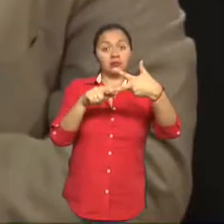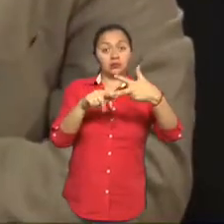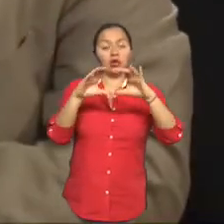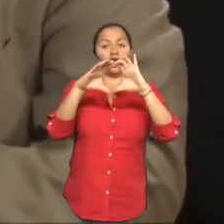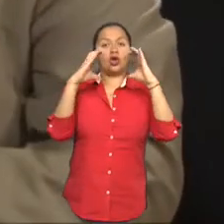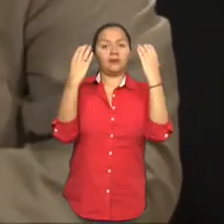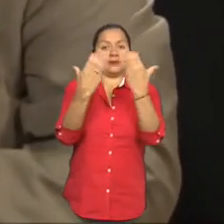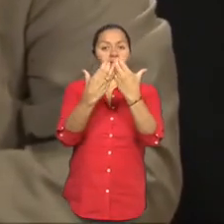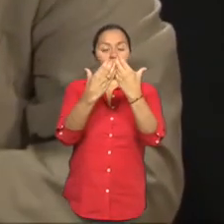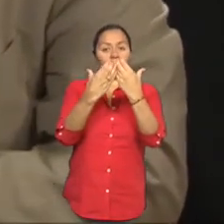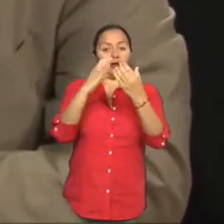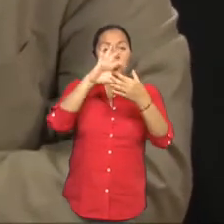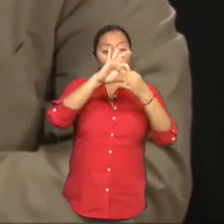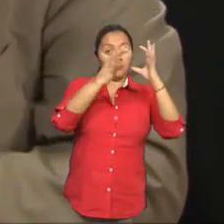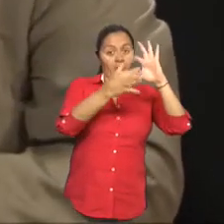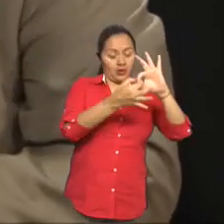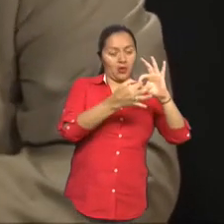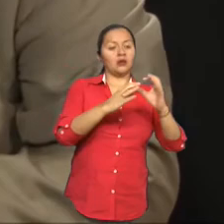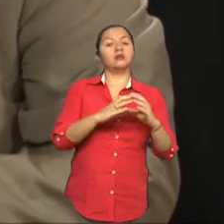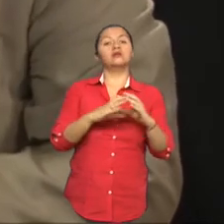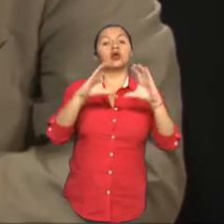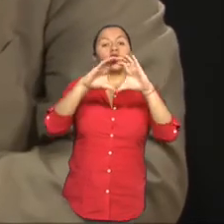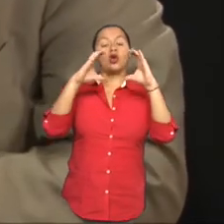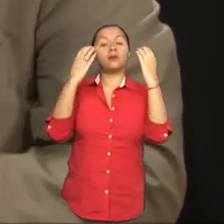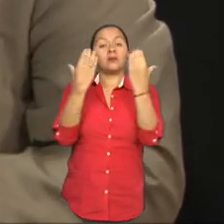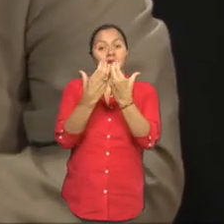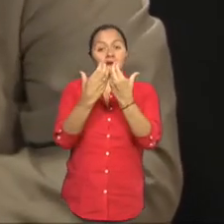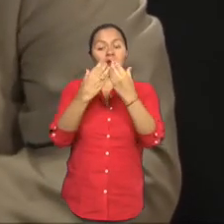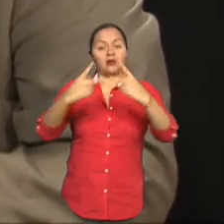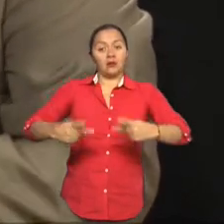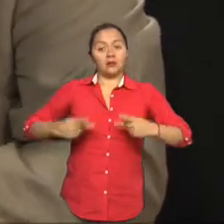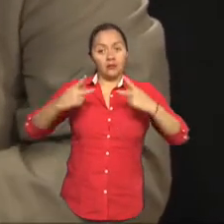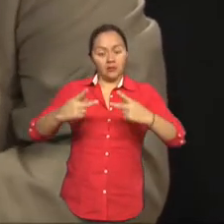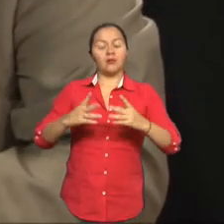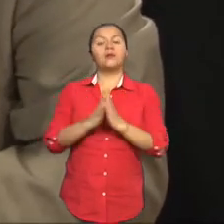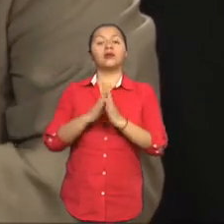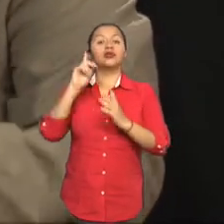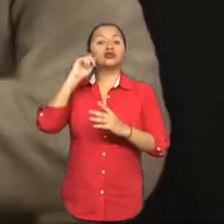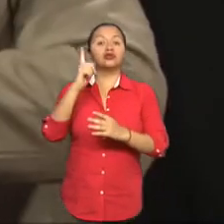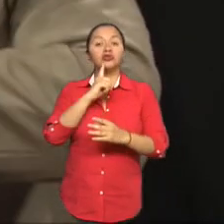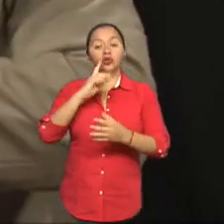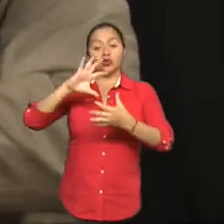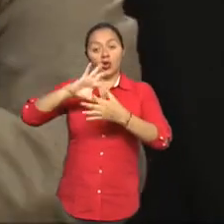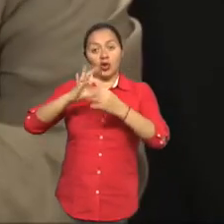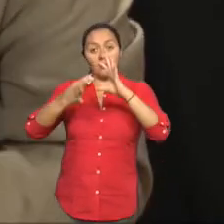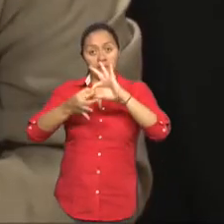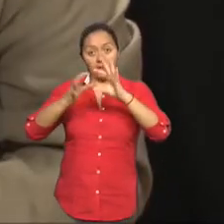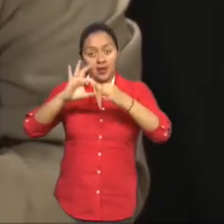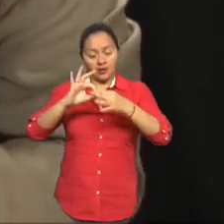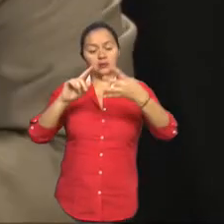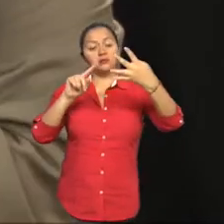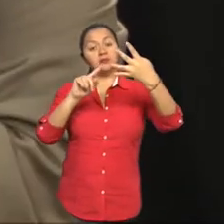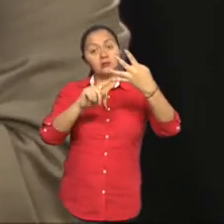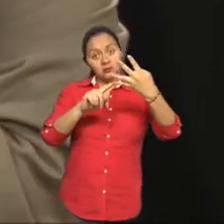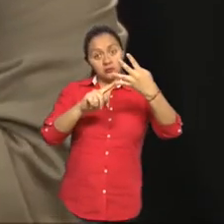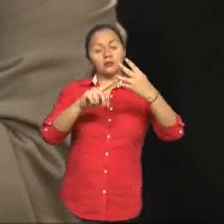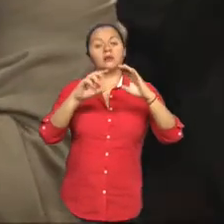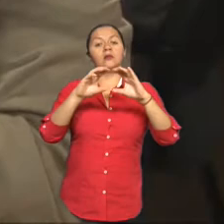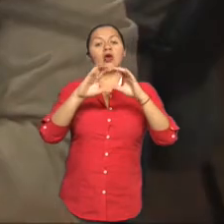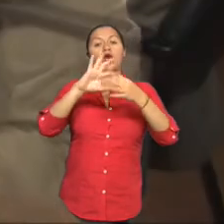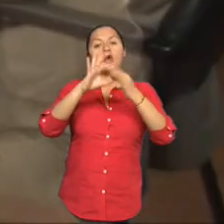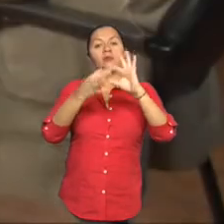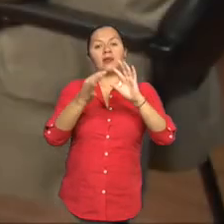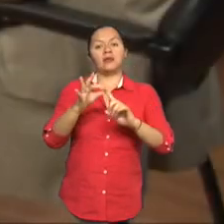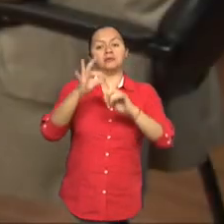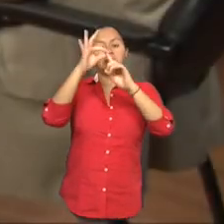acá tenemos Comité Paralímpico, sordolimpiadas y Olimpiadas Especiales. Es decir, no tenemos por qué pelearnos, cada quien hace lo suyo,